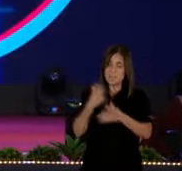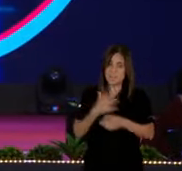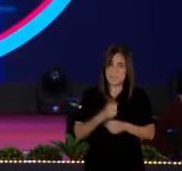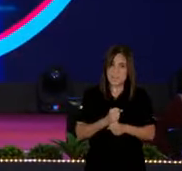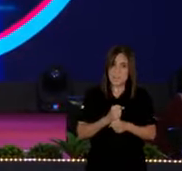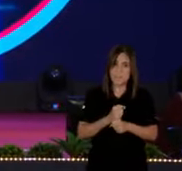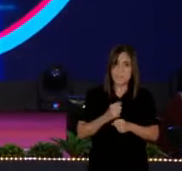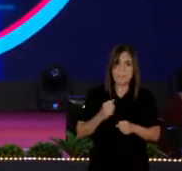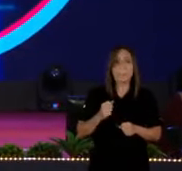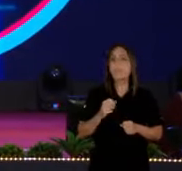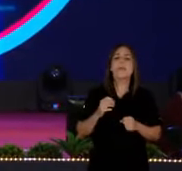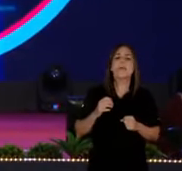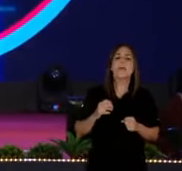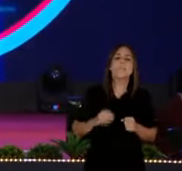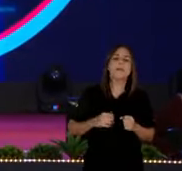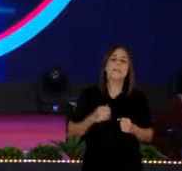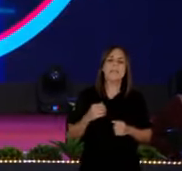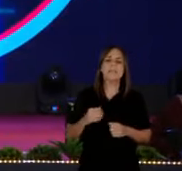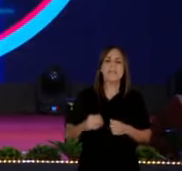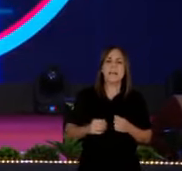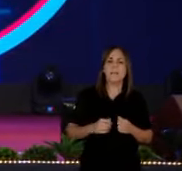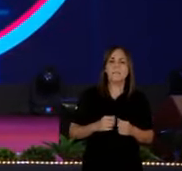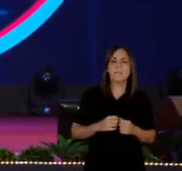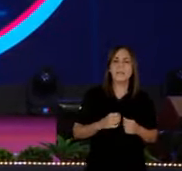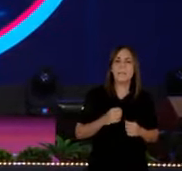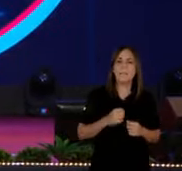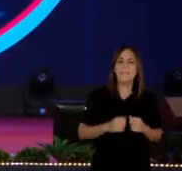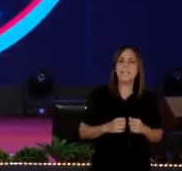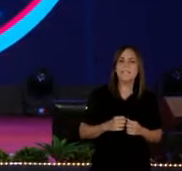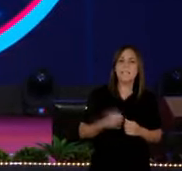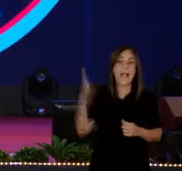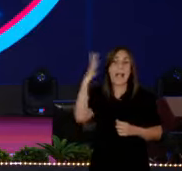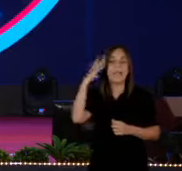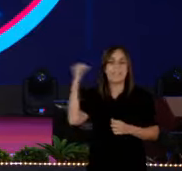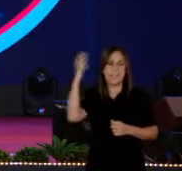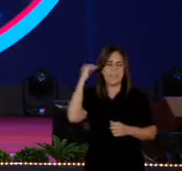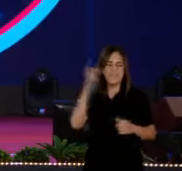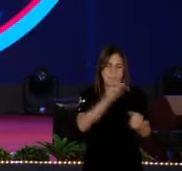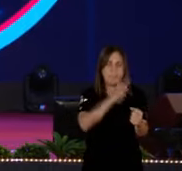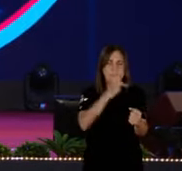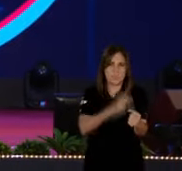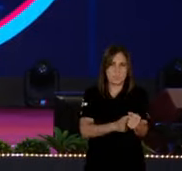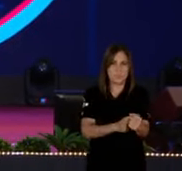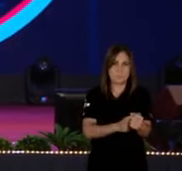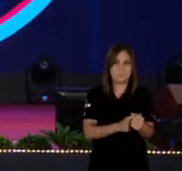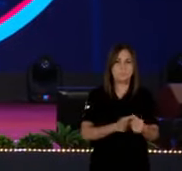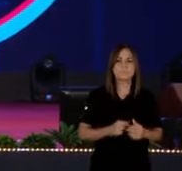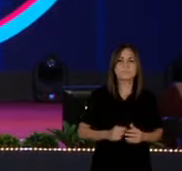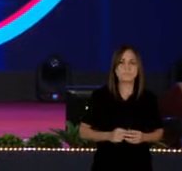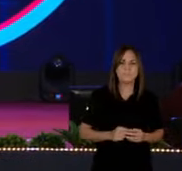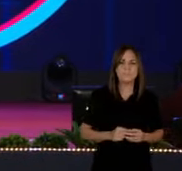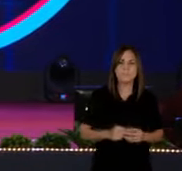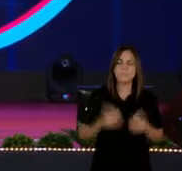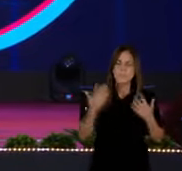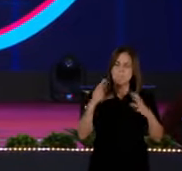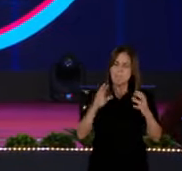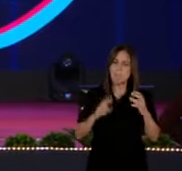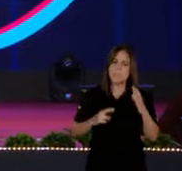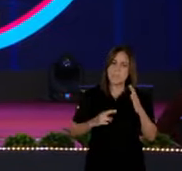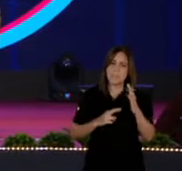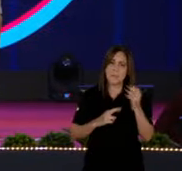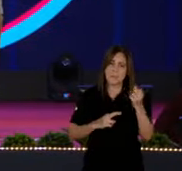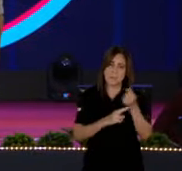a su asignación para con nosotros en Puerto Rico desde Milwaukee, un hombre con autoridad y gracia sobre este tema